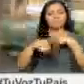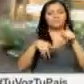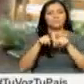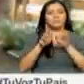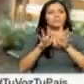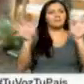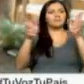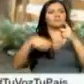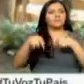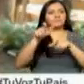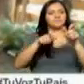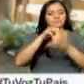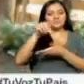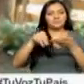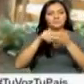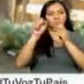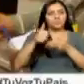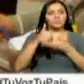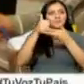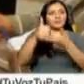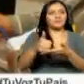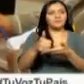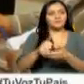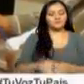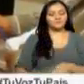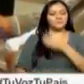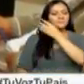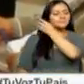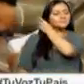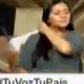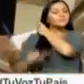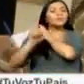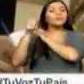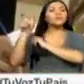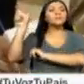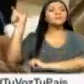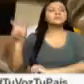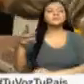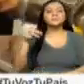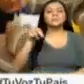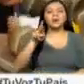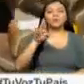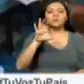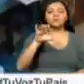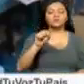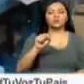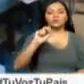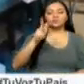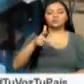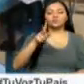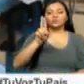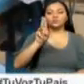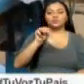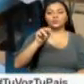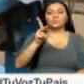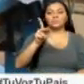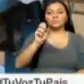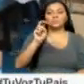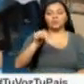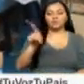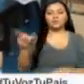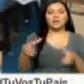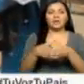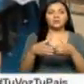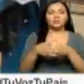para todos los hermanos manavitas, que todos emprendamos. Otro de los beneficiarios es Mauricio Chumpón, quien es parte de la Asociación